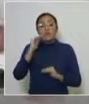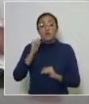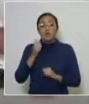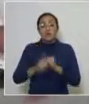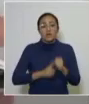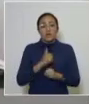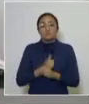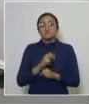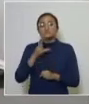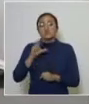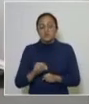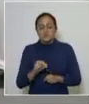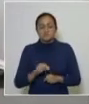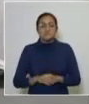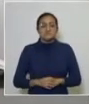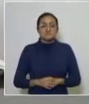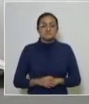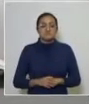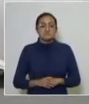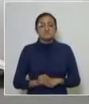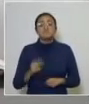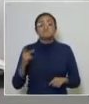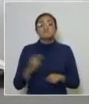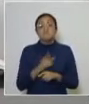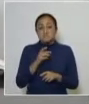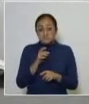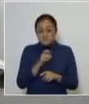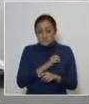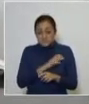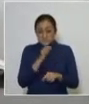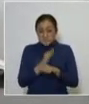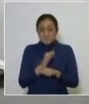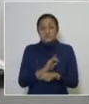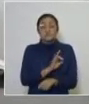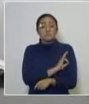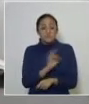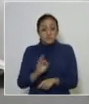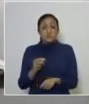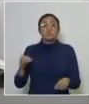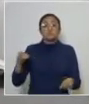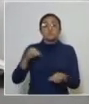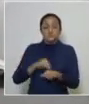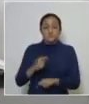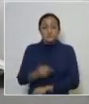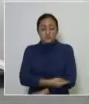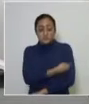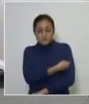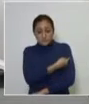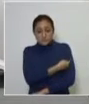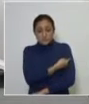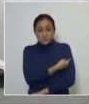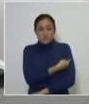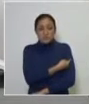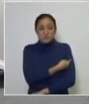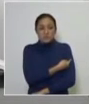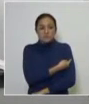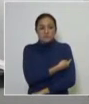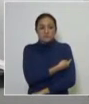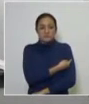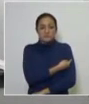11 años. En situaciones específicas se puede administrar la vacuna de